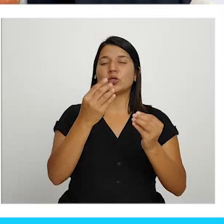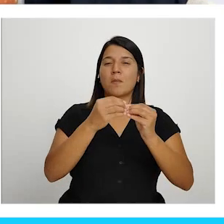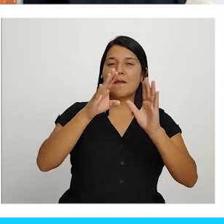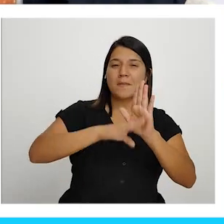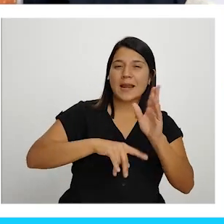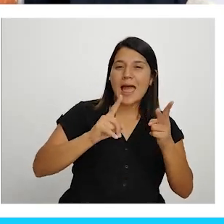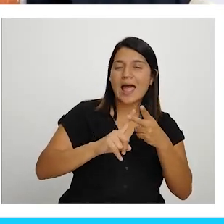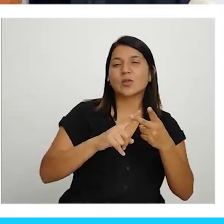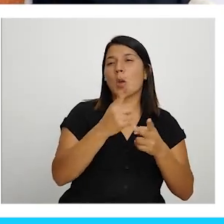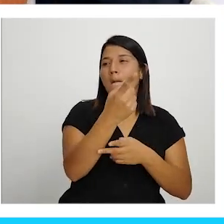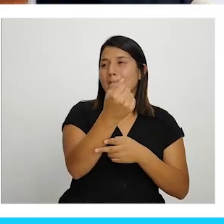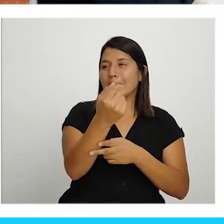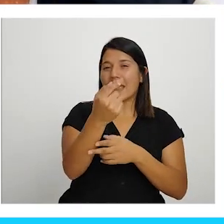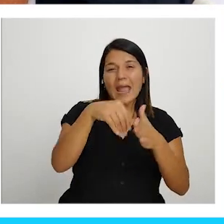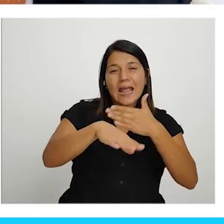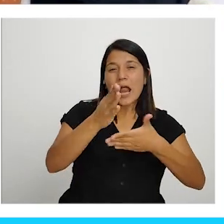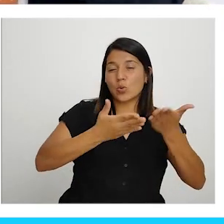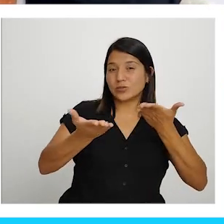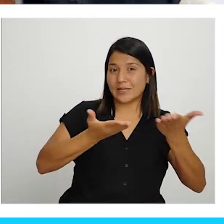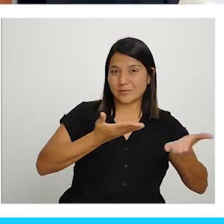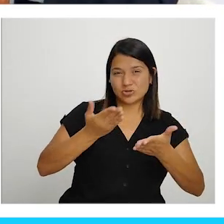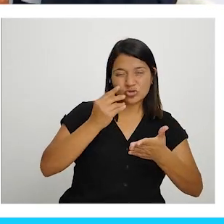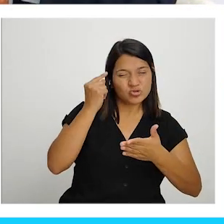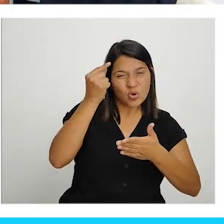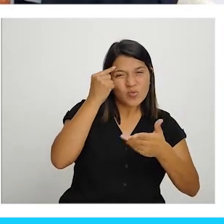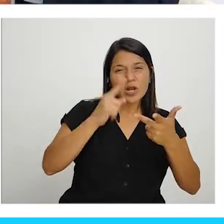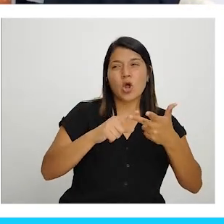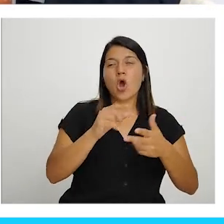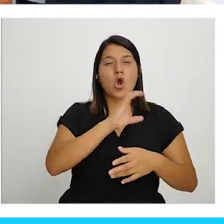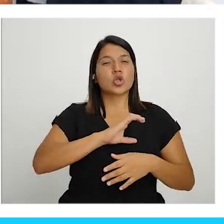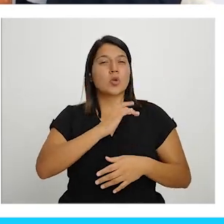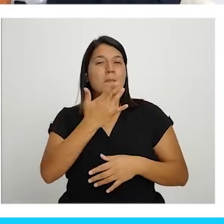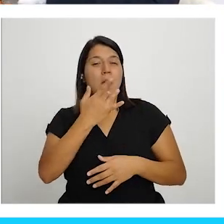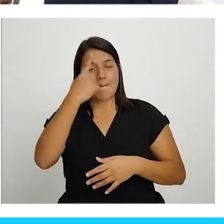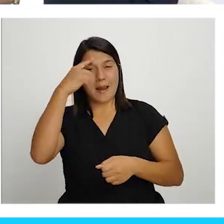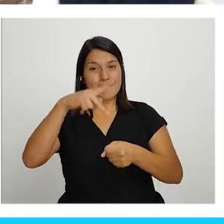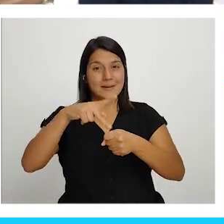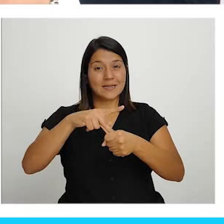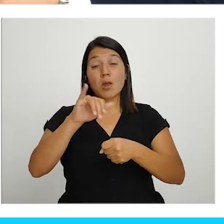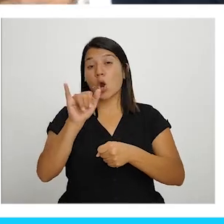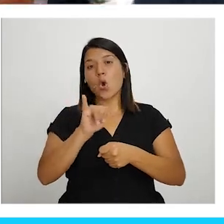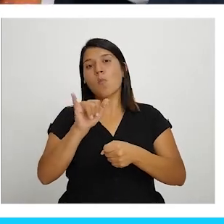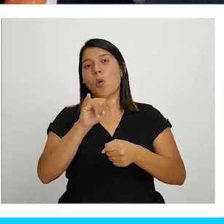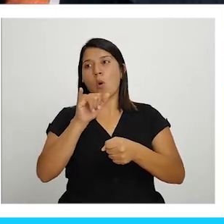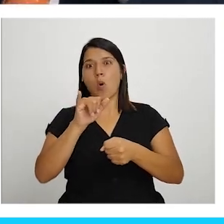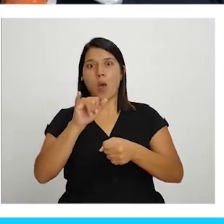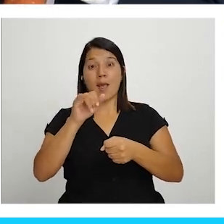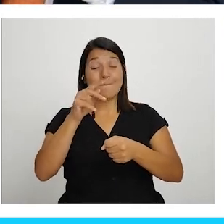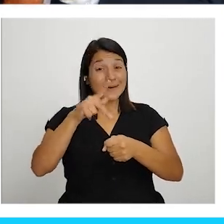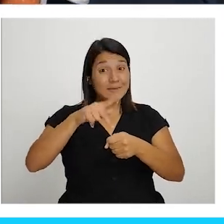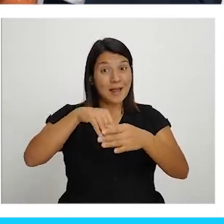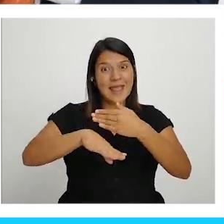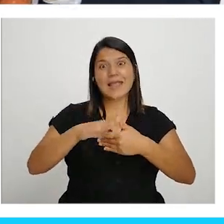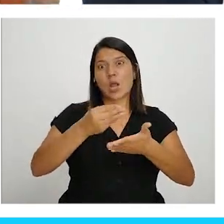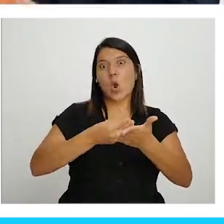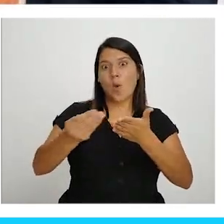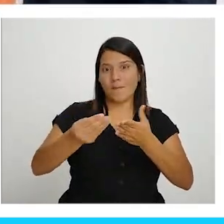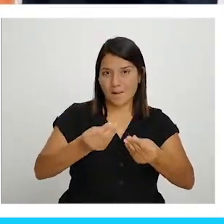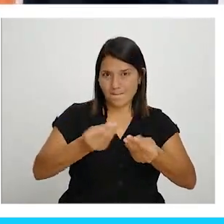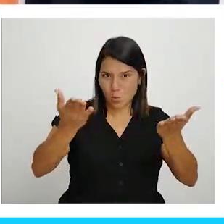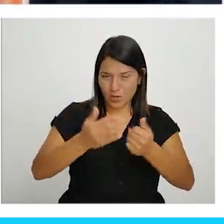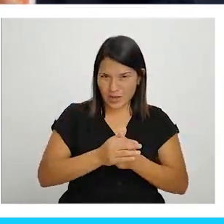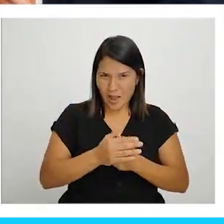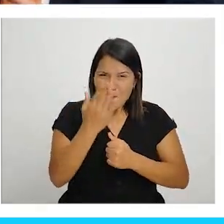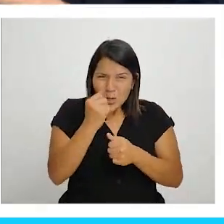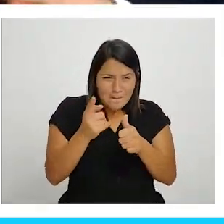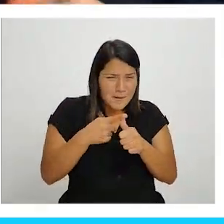tarifas diferenciadas en algunos servicios del Estado, condición preferente para participar como oferentes del Estado, porque además son los primeros años que son más delicados para